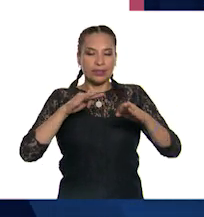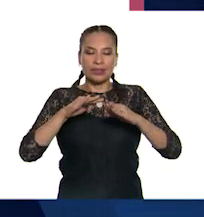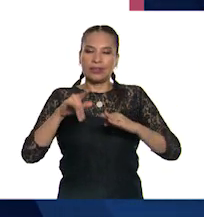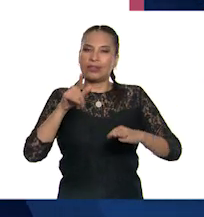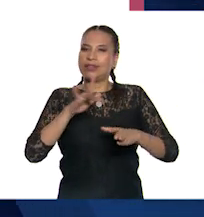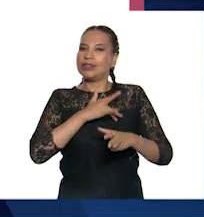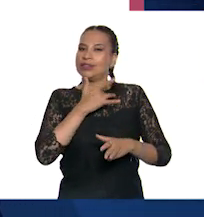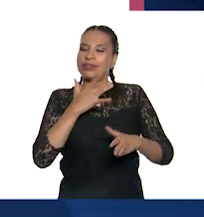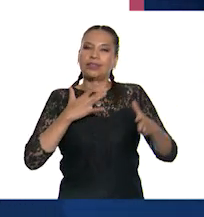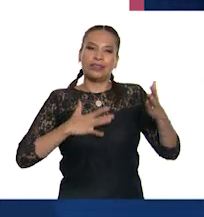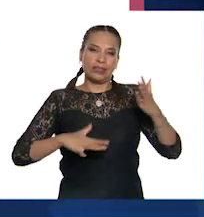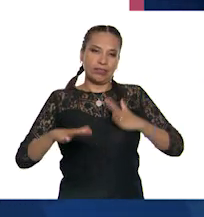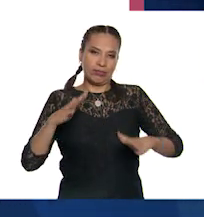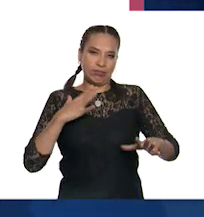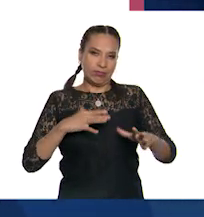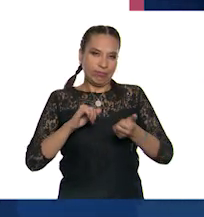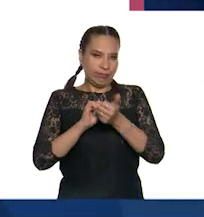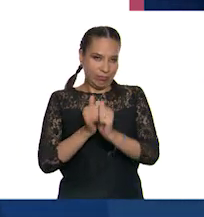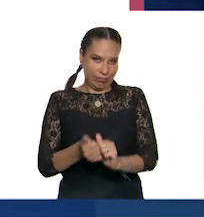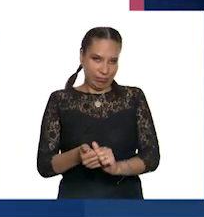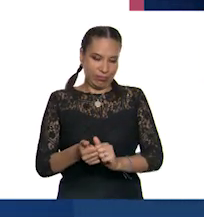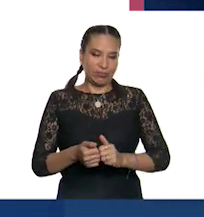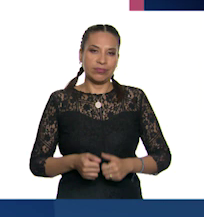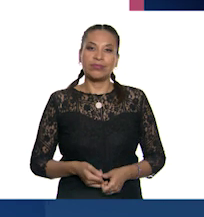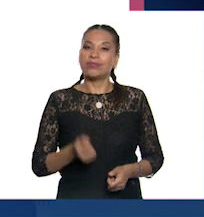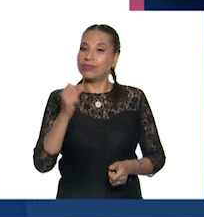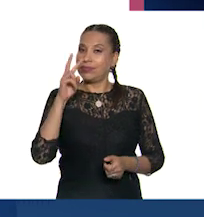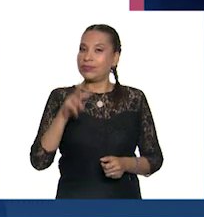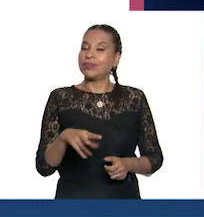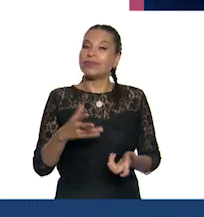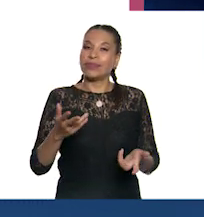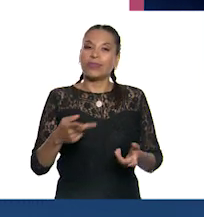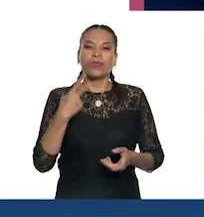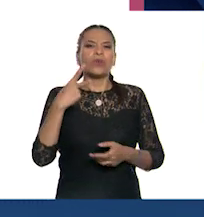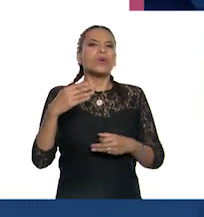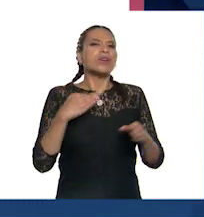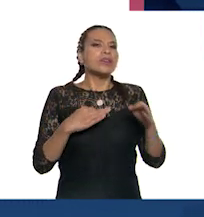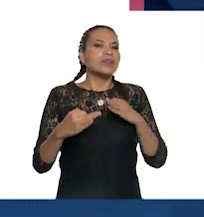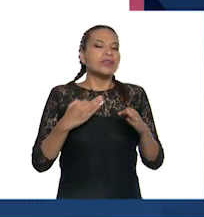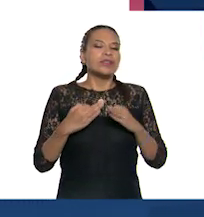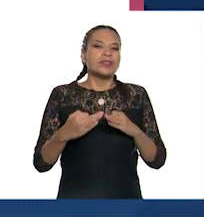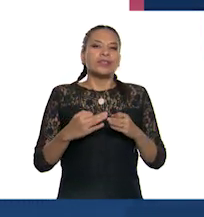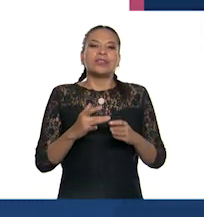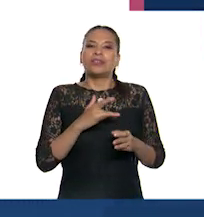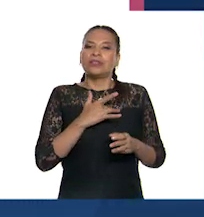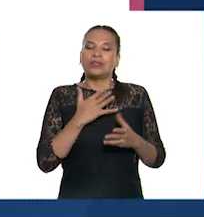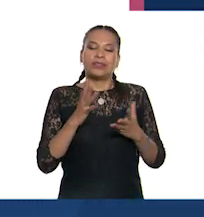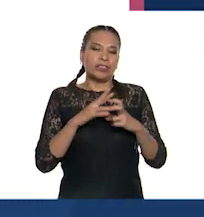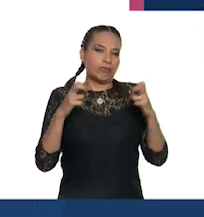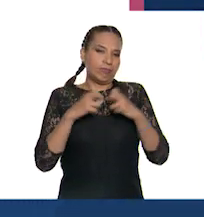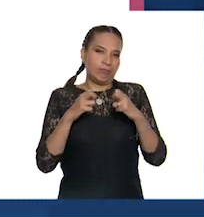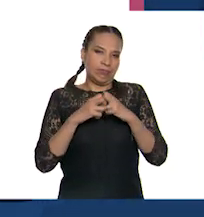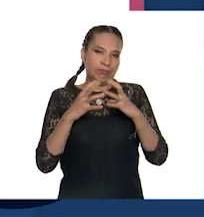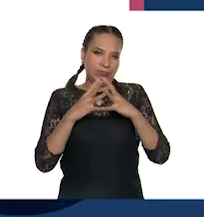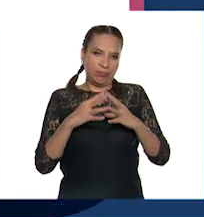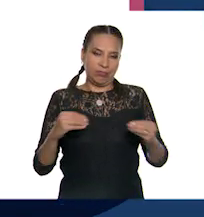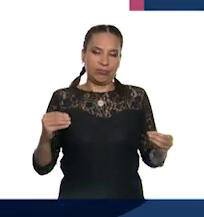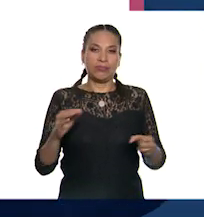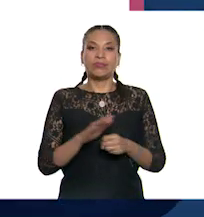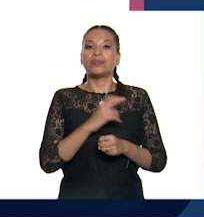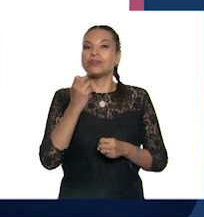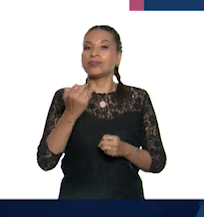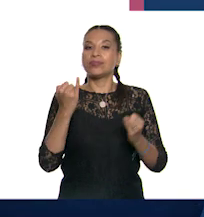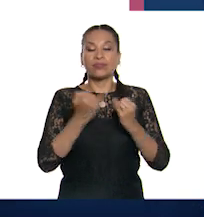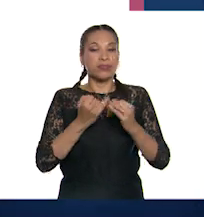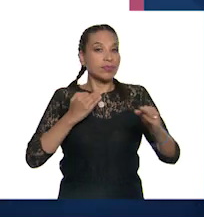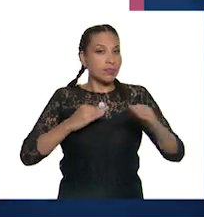que te aniquile la fatiga. Es cierto, su labor ya le aflojó los nervios y por lo